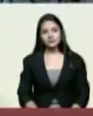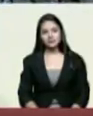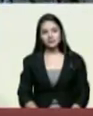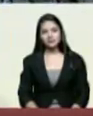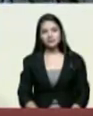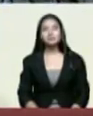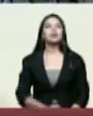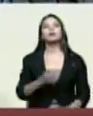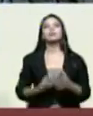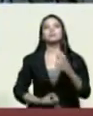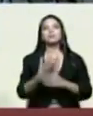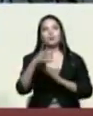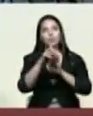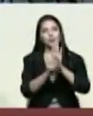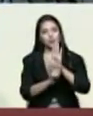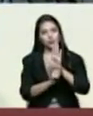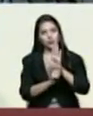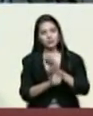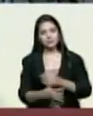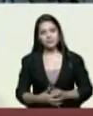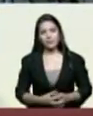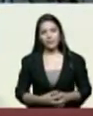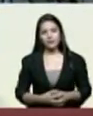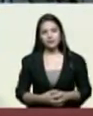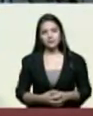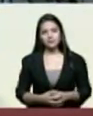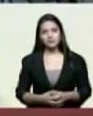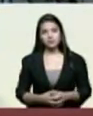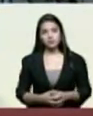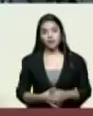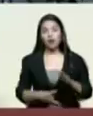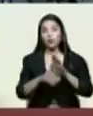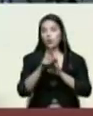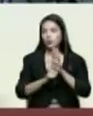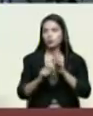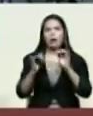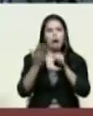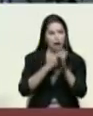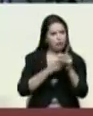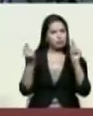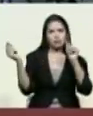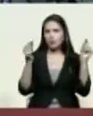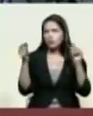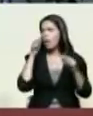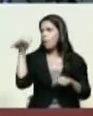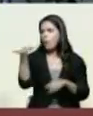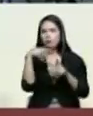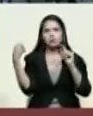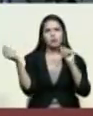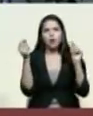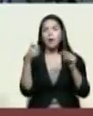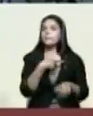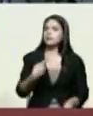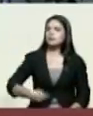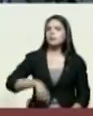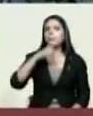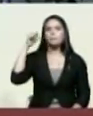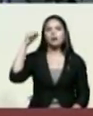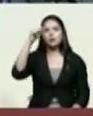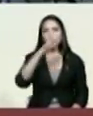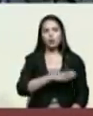Y de ahí surgió esta Constitución. Una Constitución discutida en el pueblo. Era el presidente Maduro, era el presidente de la